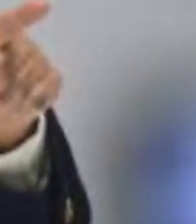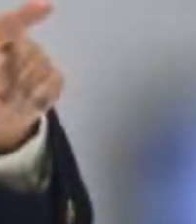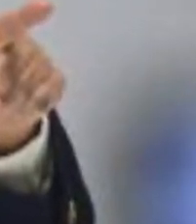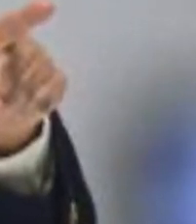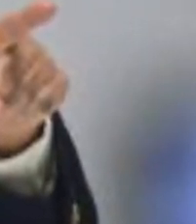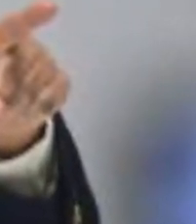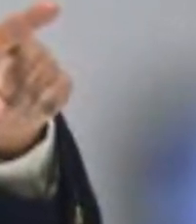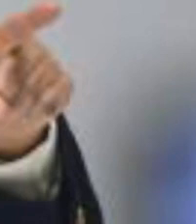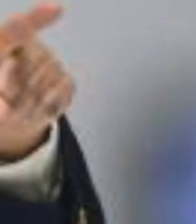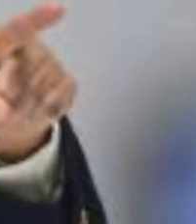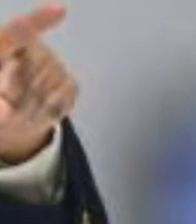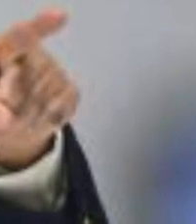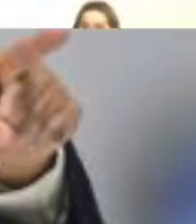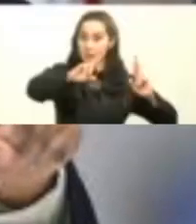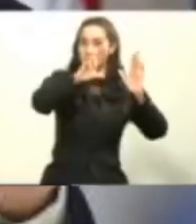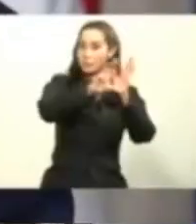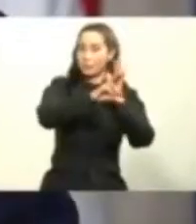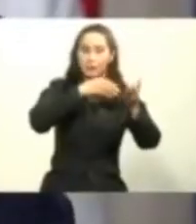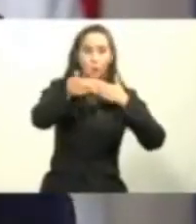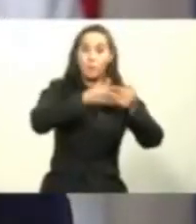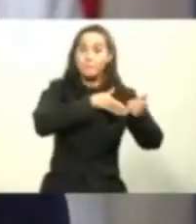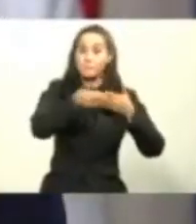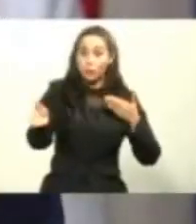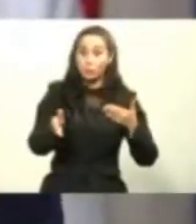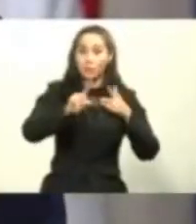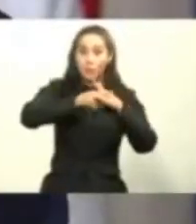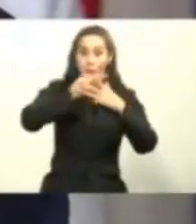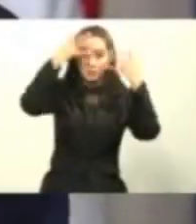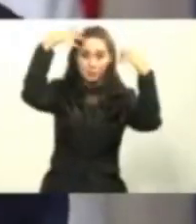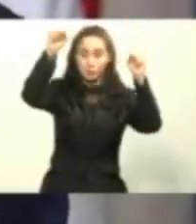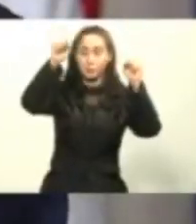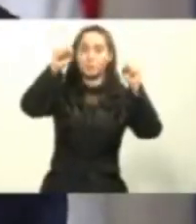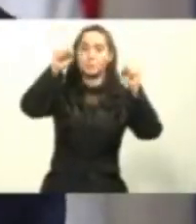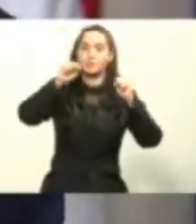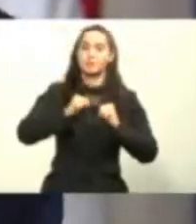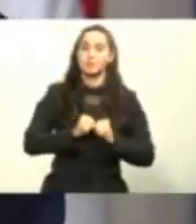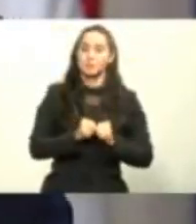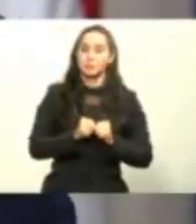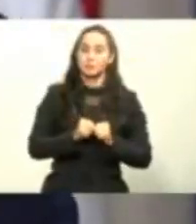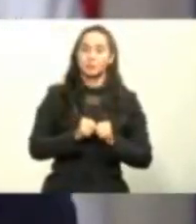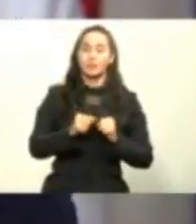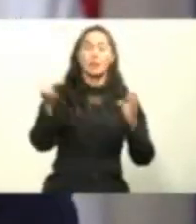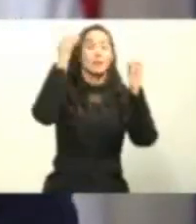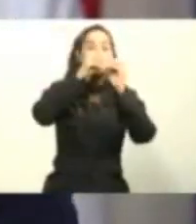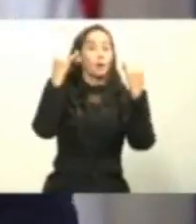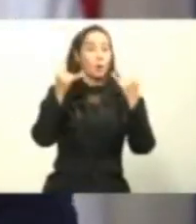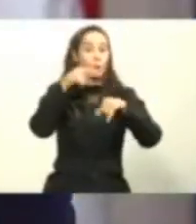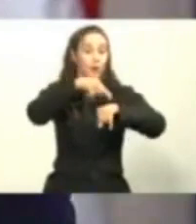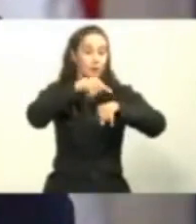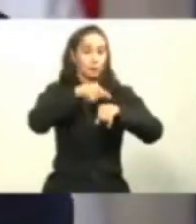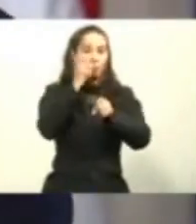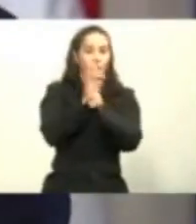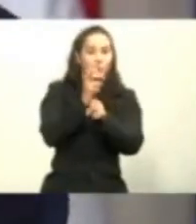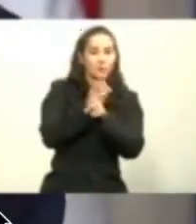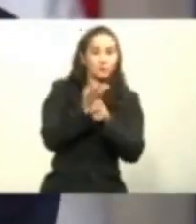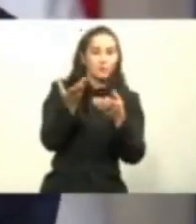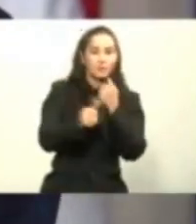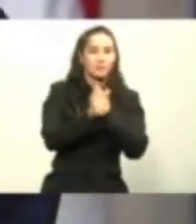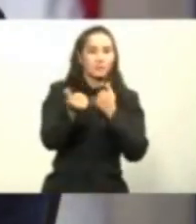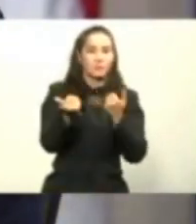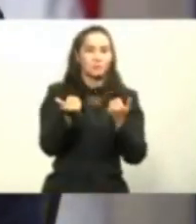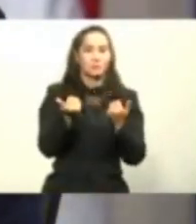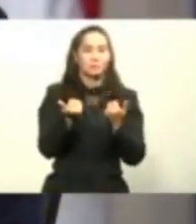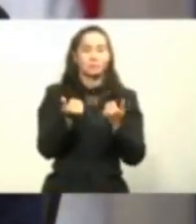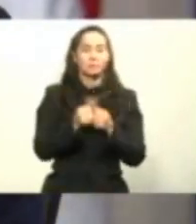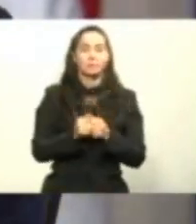Me gustaría saber cuál es tu opinión al respecto. Bueno mi gente y sin nada más que agregar por el momento te invito a que te suscribas